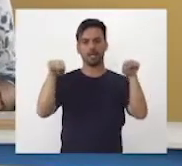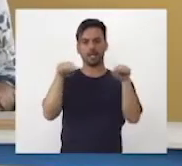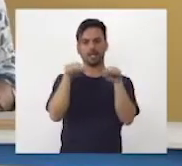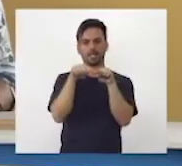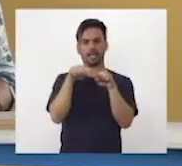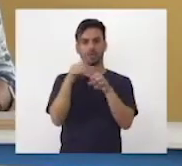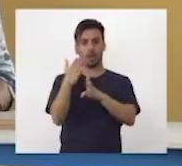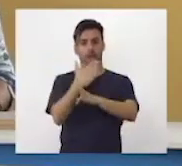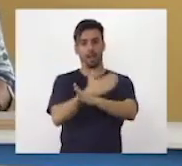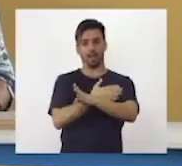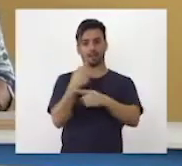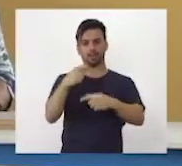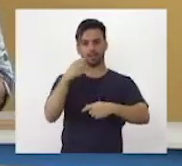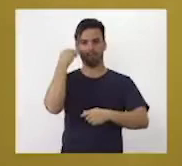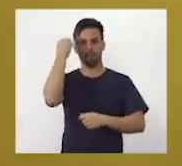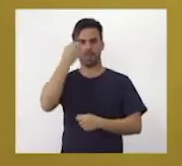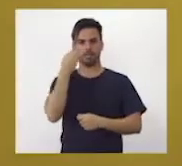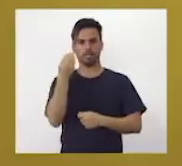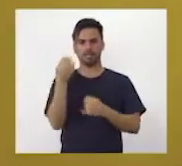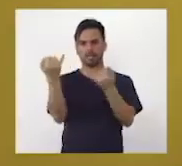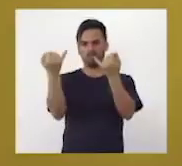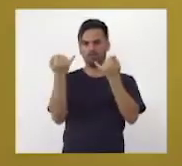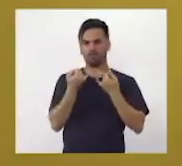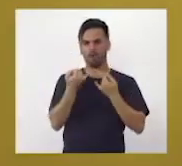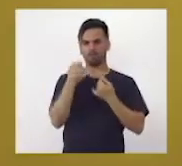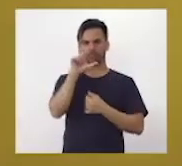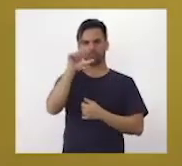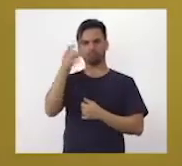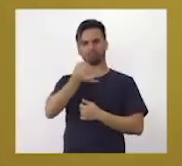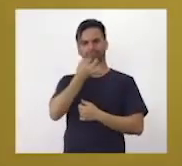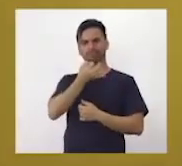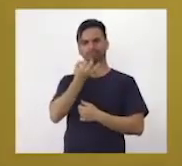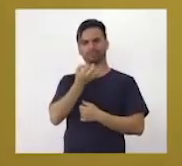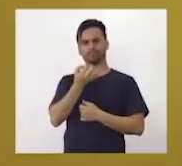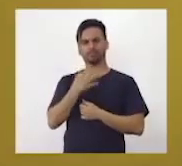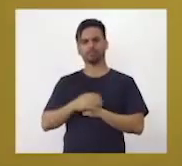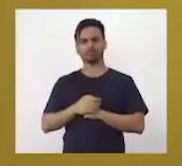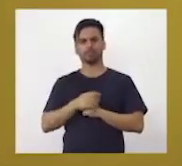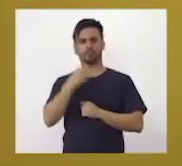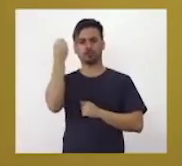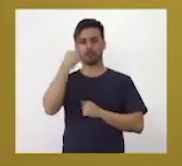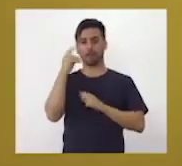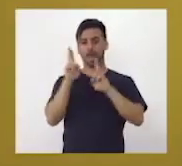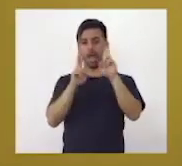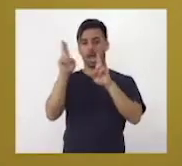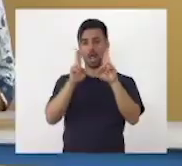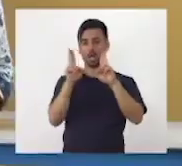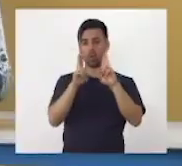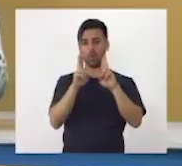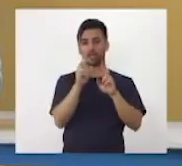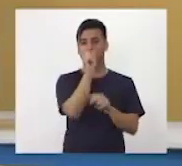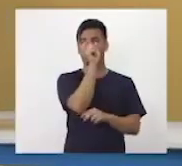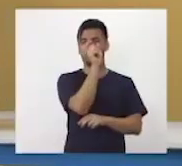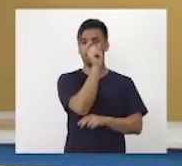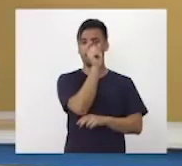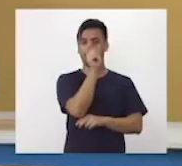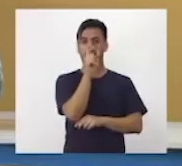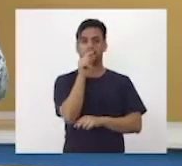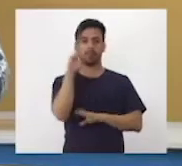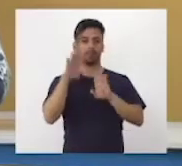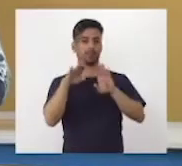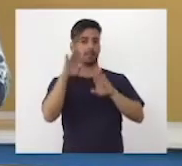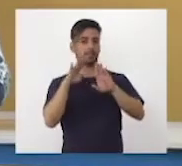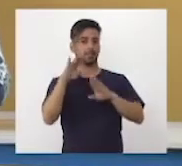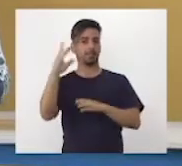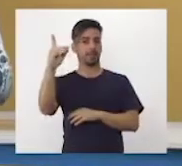área de un rectángulo. Pero antes debemos analizar la información del texto para designar